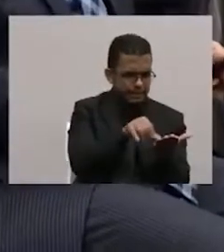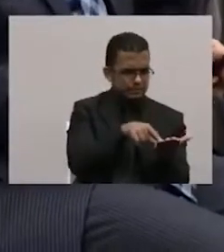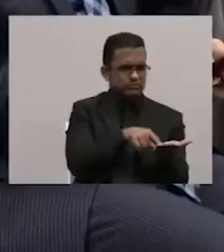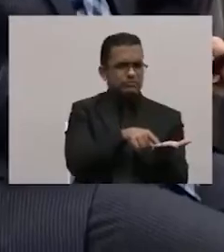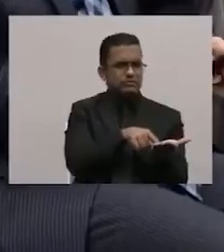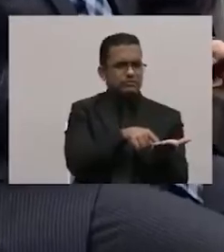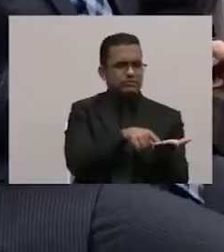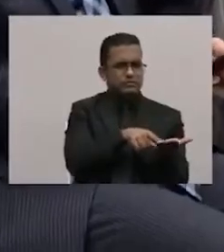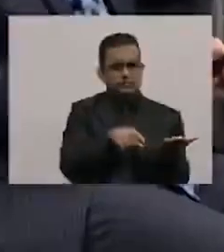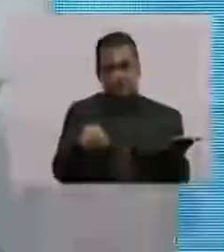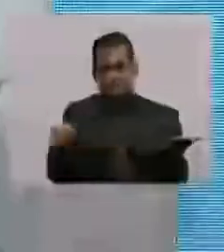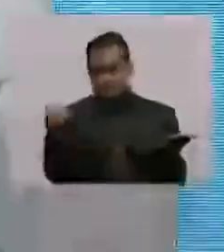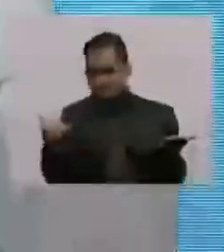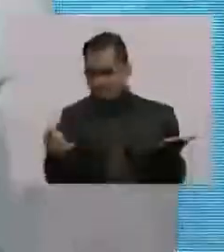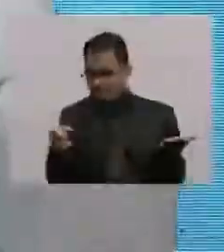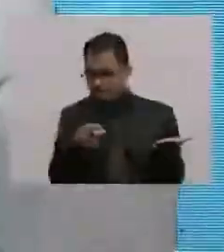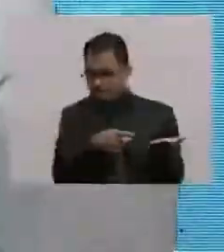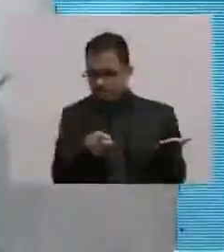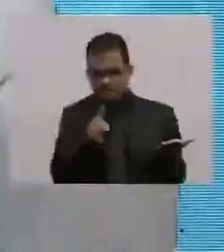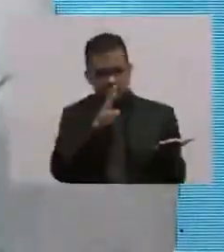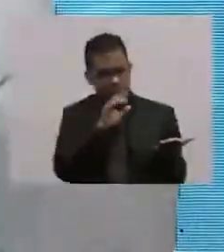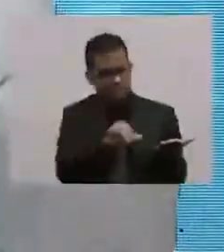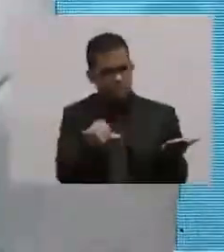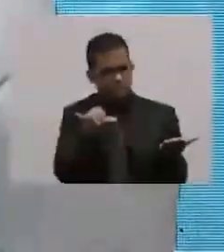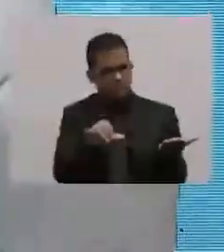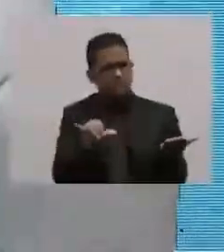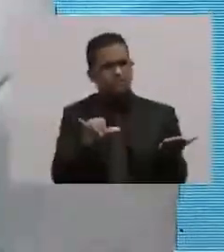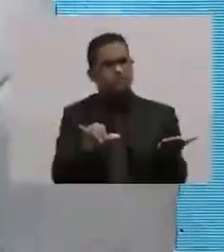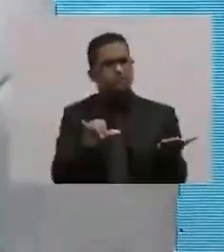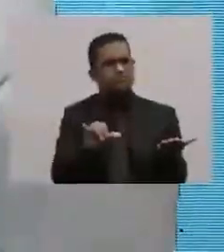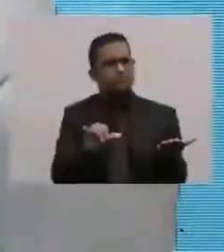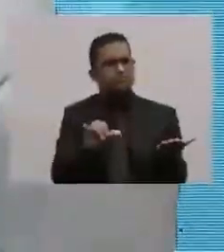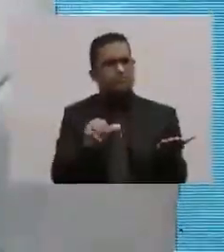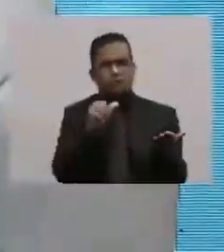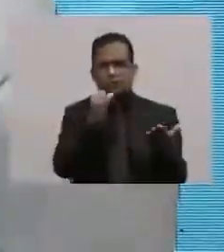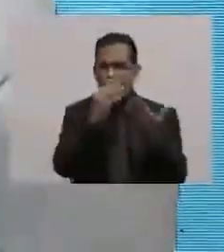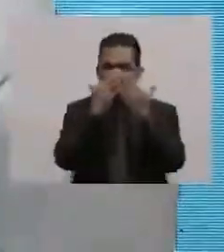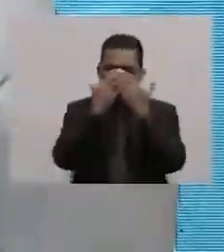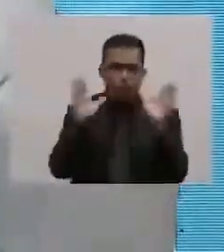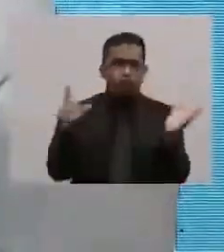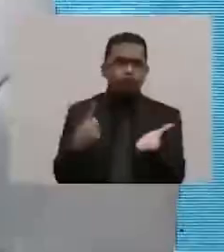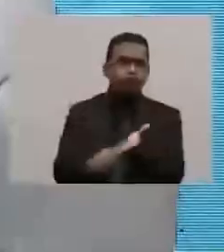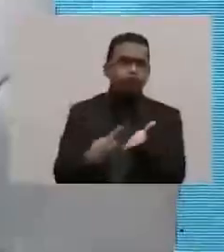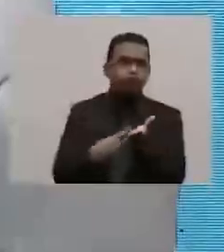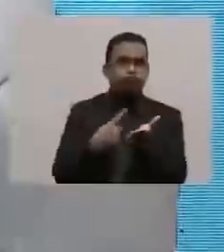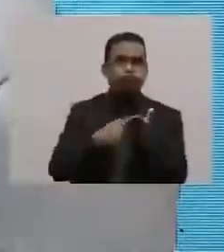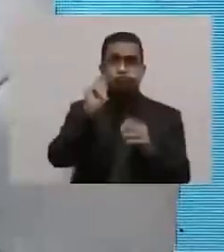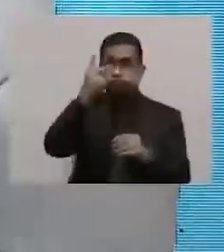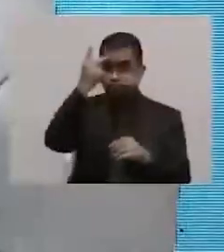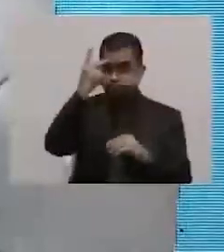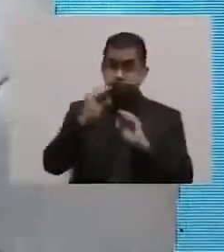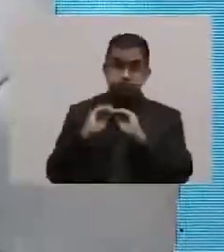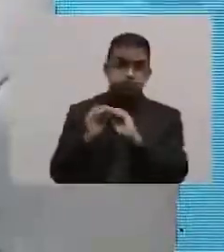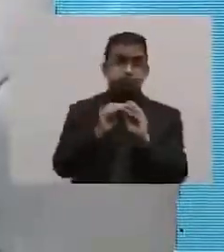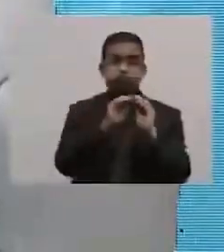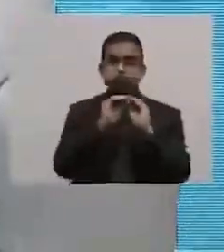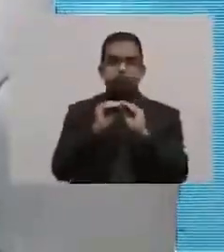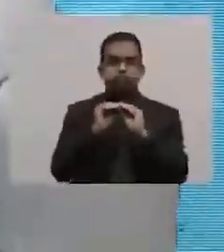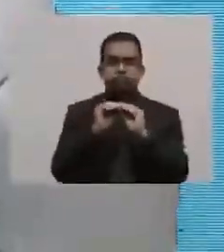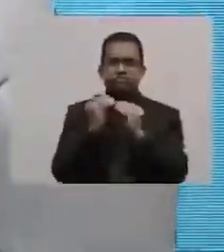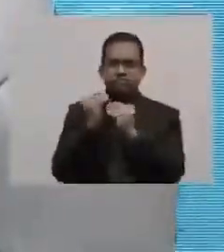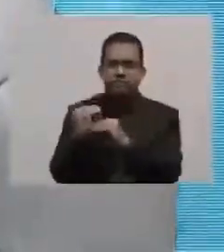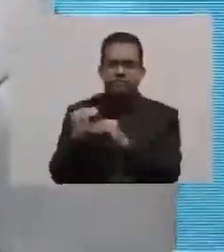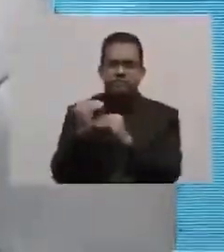verdad que hay un debate político? ¿Es verdad que gente que piense distinto tiene posibilidad? ¿Es verdad que el que está en una condición de minoría puede incidir en la